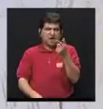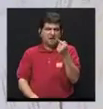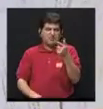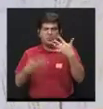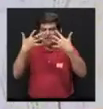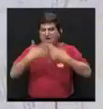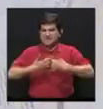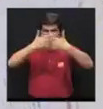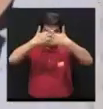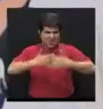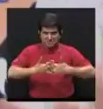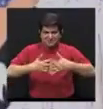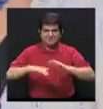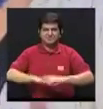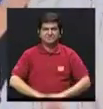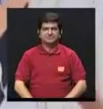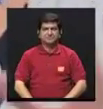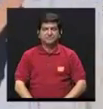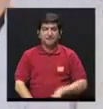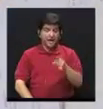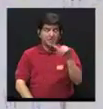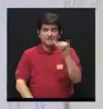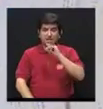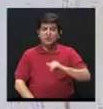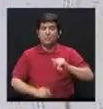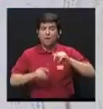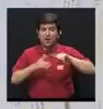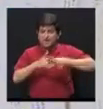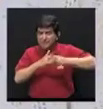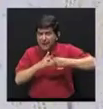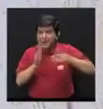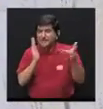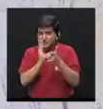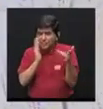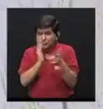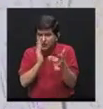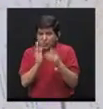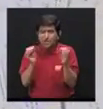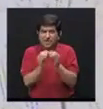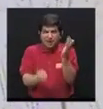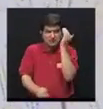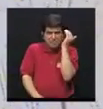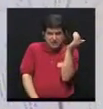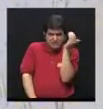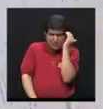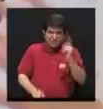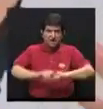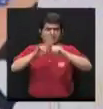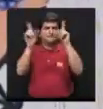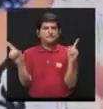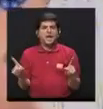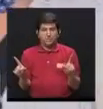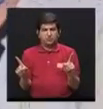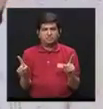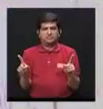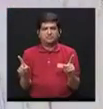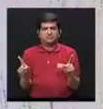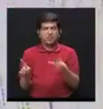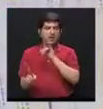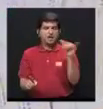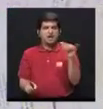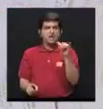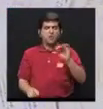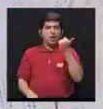¿no? Entonces, este mismo mecanismo, esta es una de las tecnologías que más conocemos, pero también vienen otras